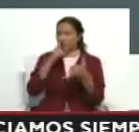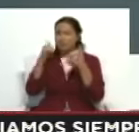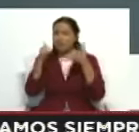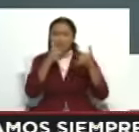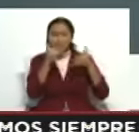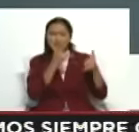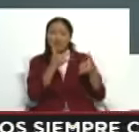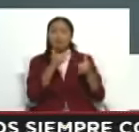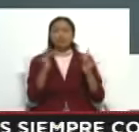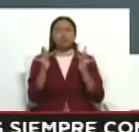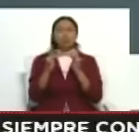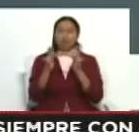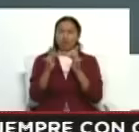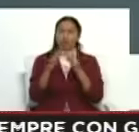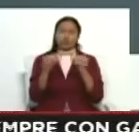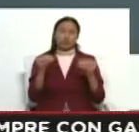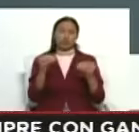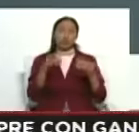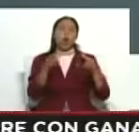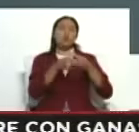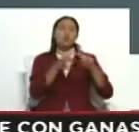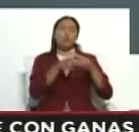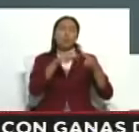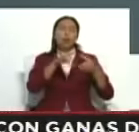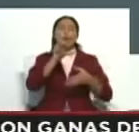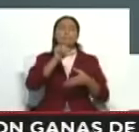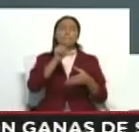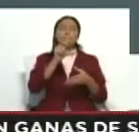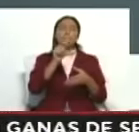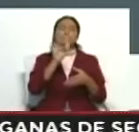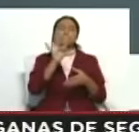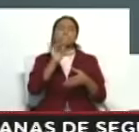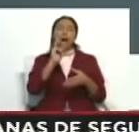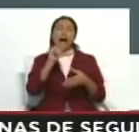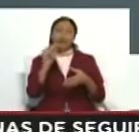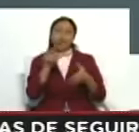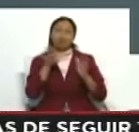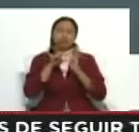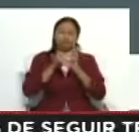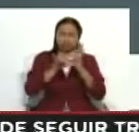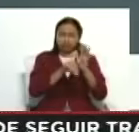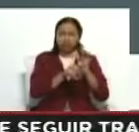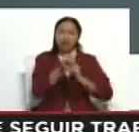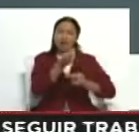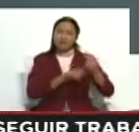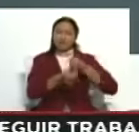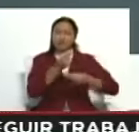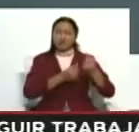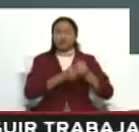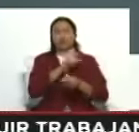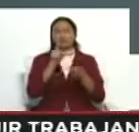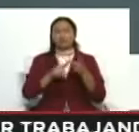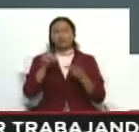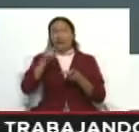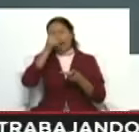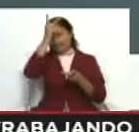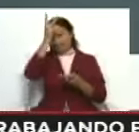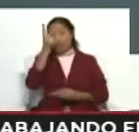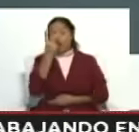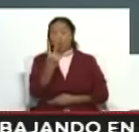con él y con la mafia que representaba tanto en la corrupción financiera el propio Samar y el Aizami.